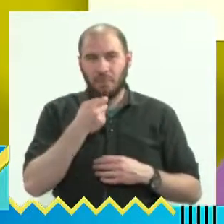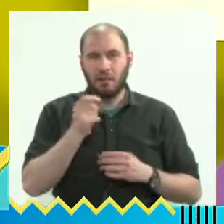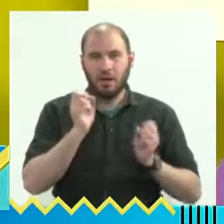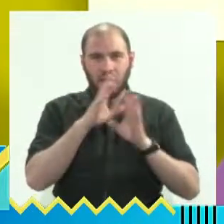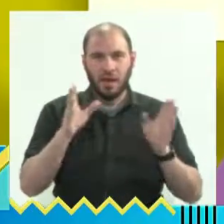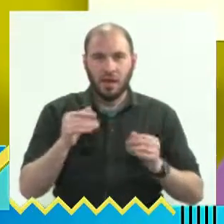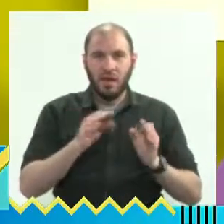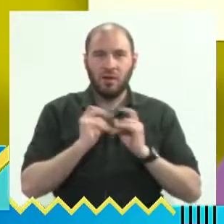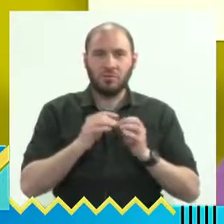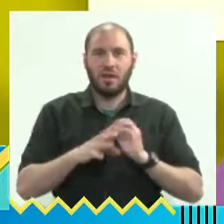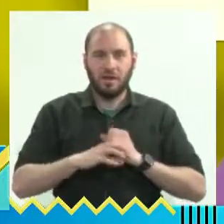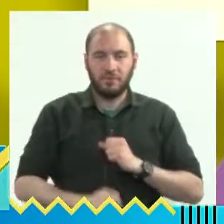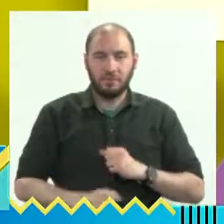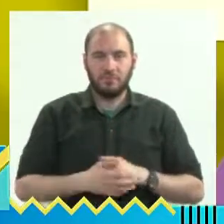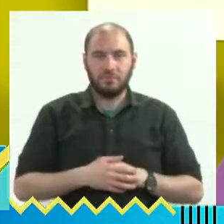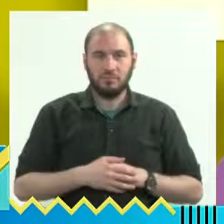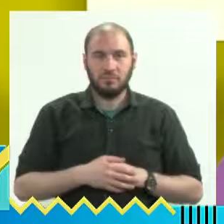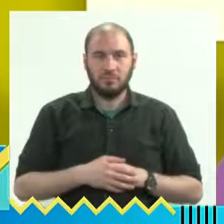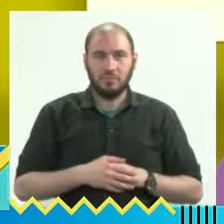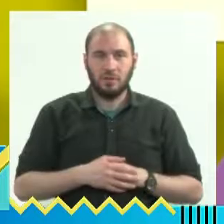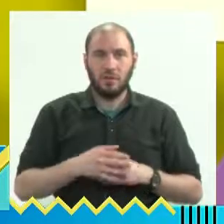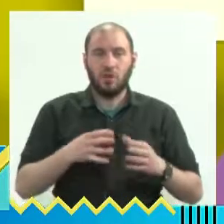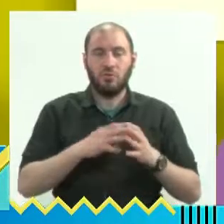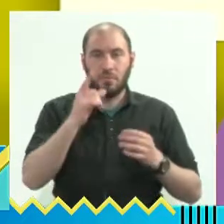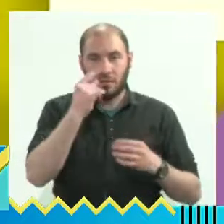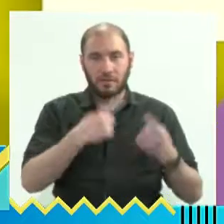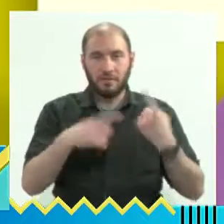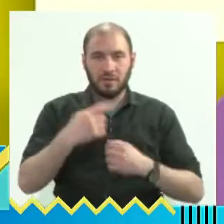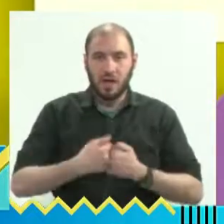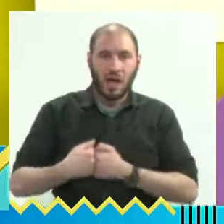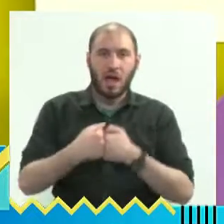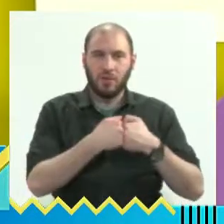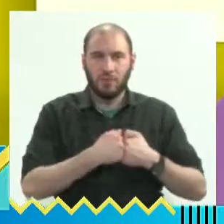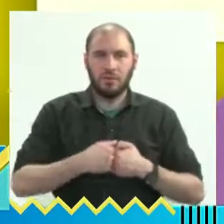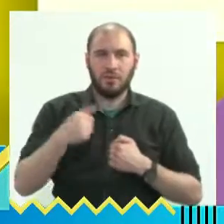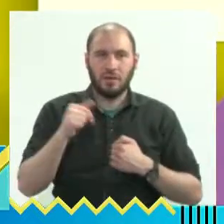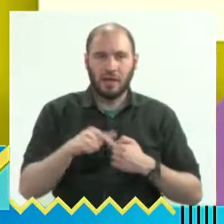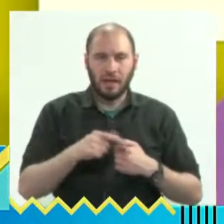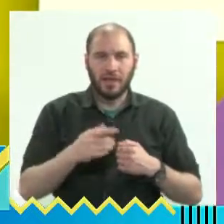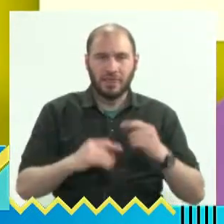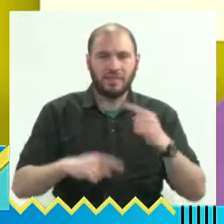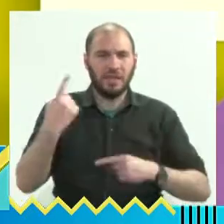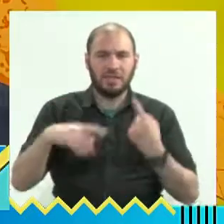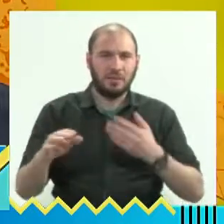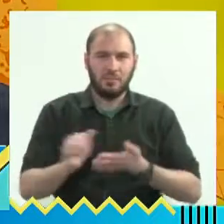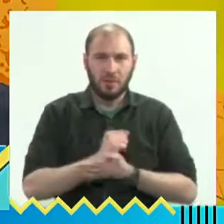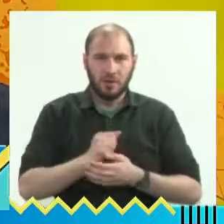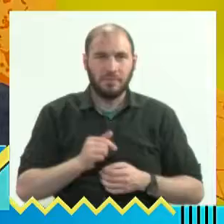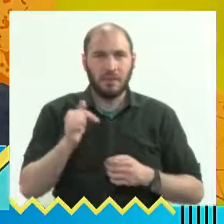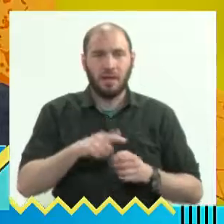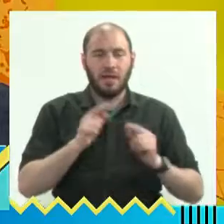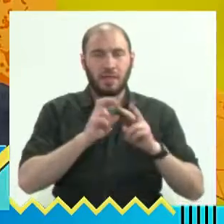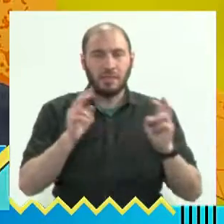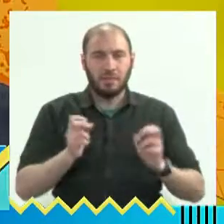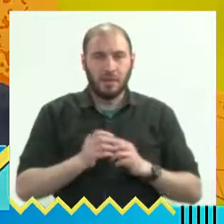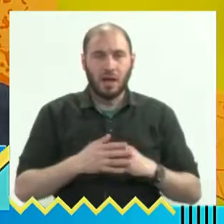claro fue la discusión por el aborto, quizás, ¿no? Donde los distintos partidos se pusieron de acuerdo y ahí ya dejan de existir tantas diferencias. Y yo creo que tiene que ver también